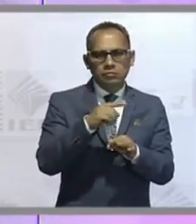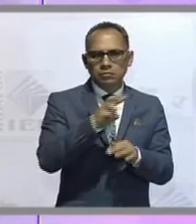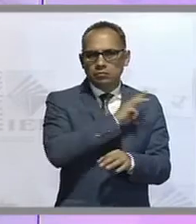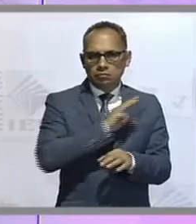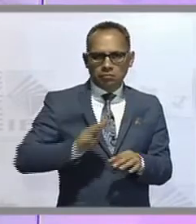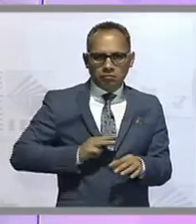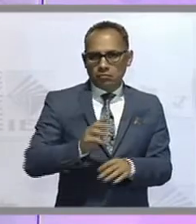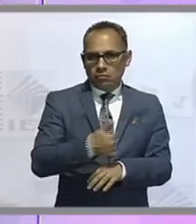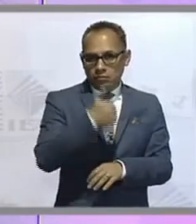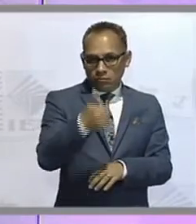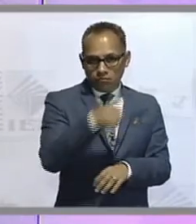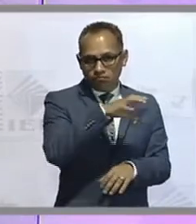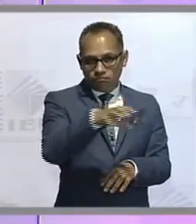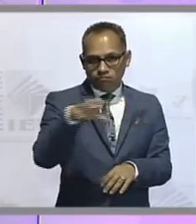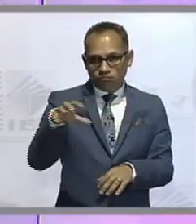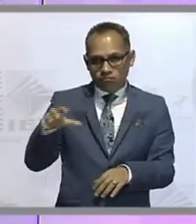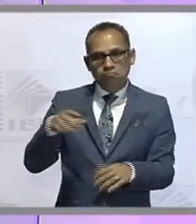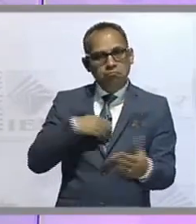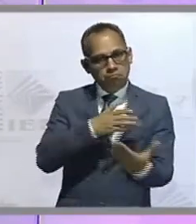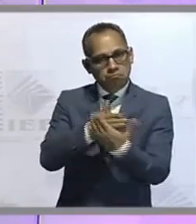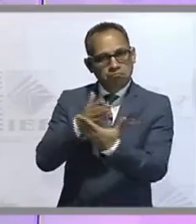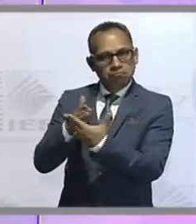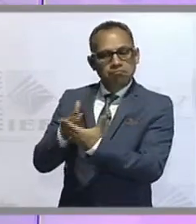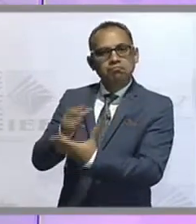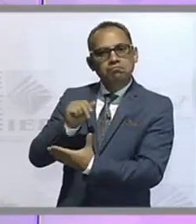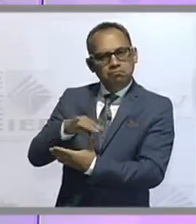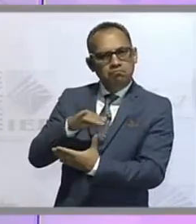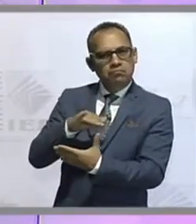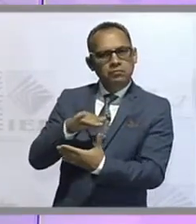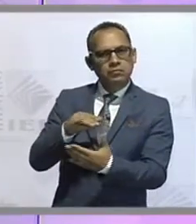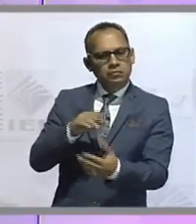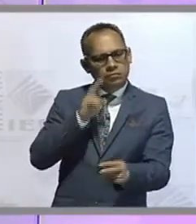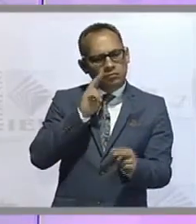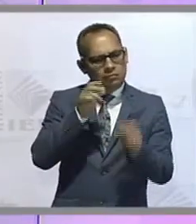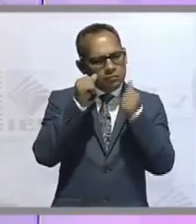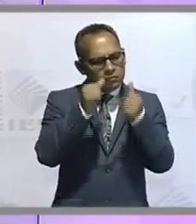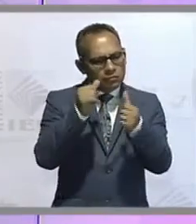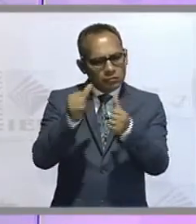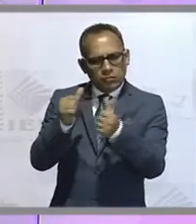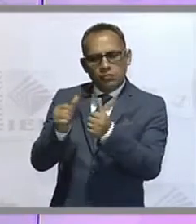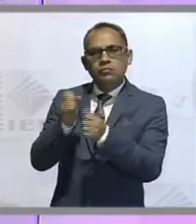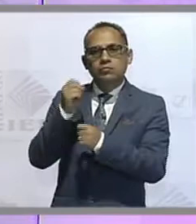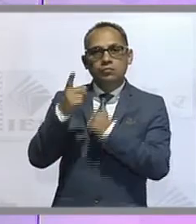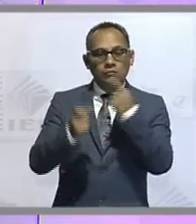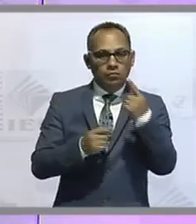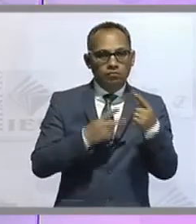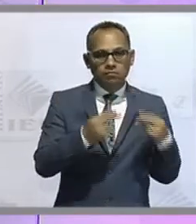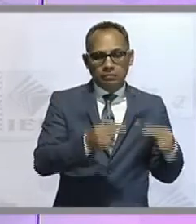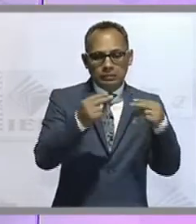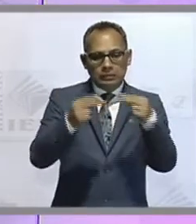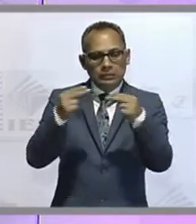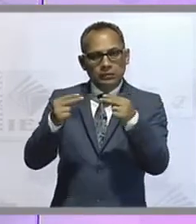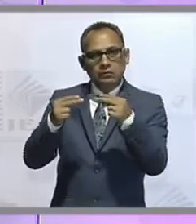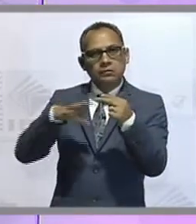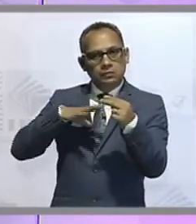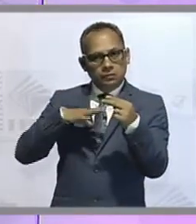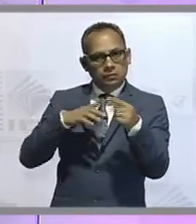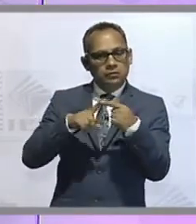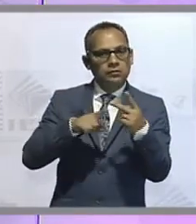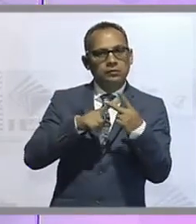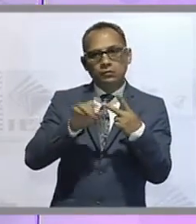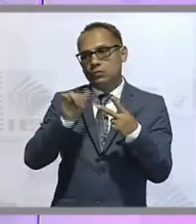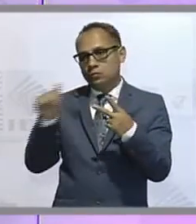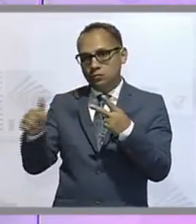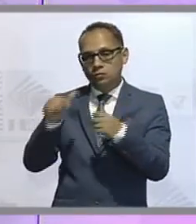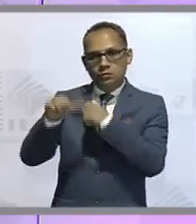cuatro días de haber iniciado la campaña hemos escuchado a los comerciantes fijos y semifijos a ganaderos agricultores